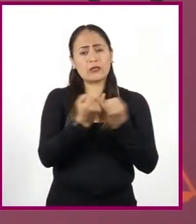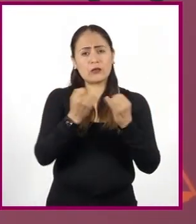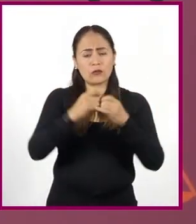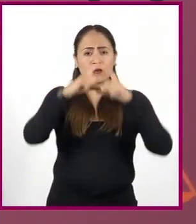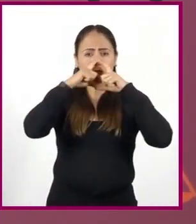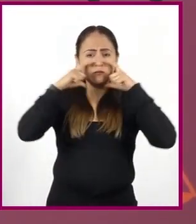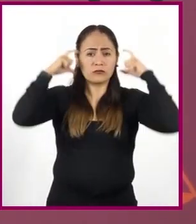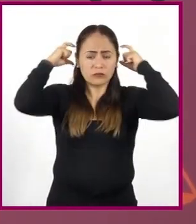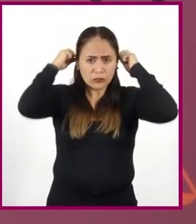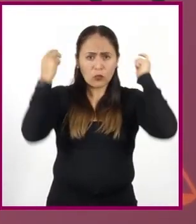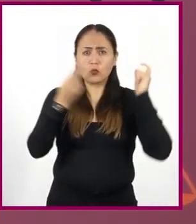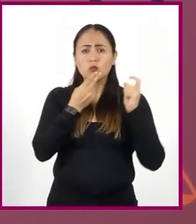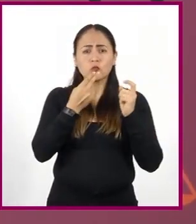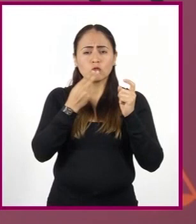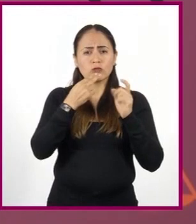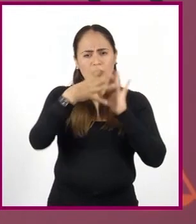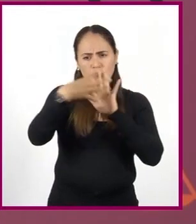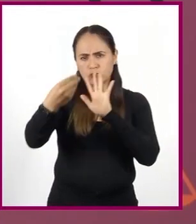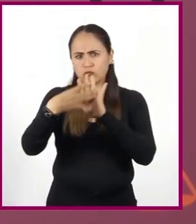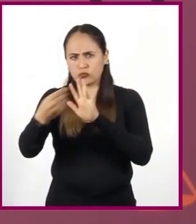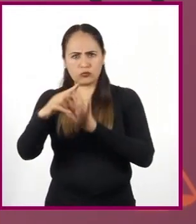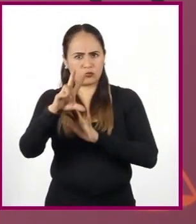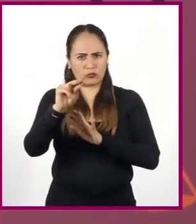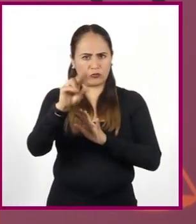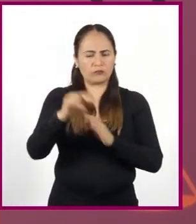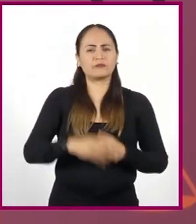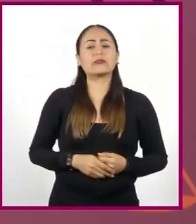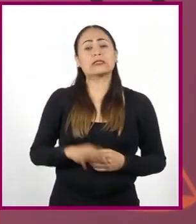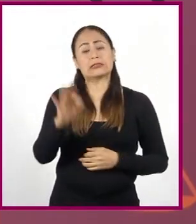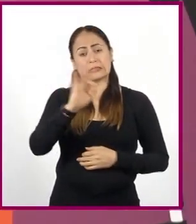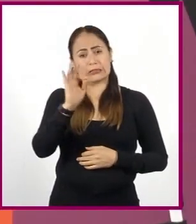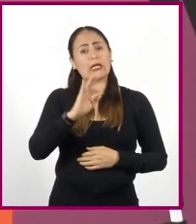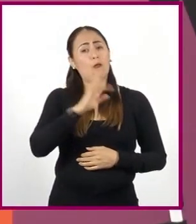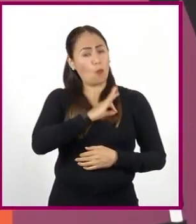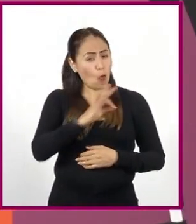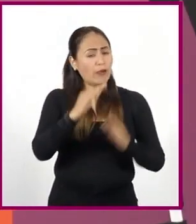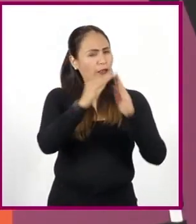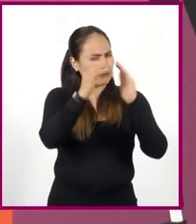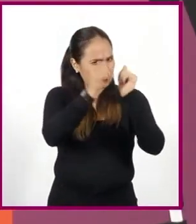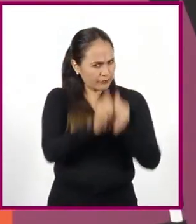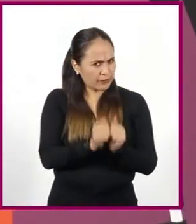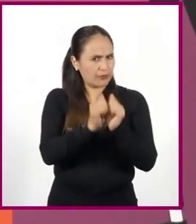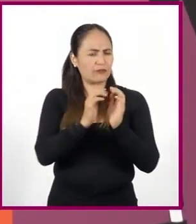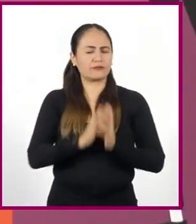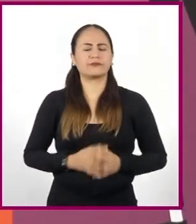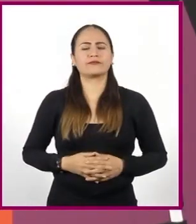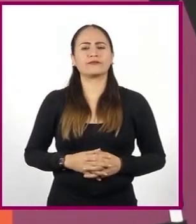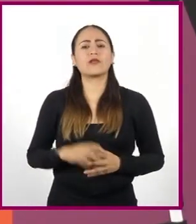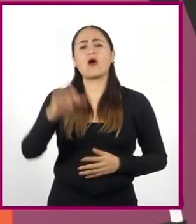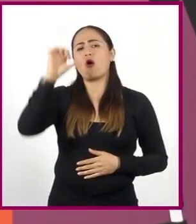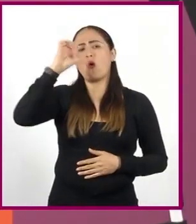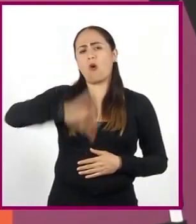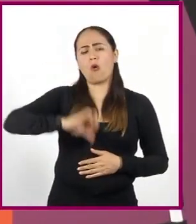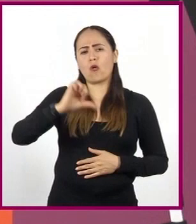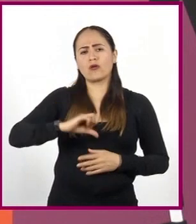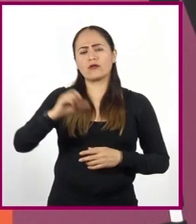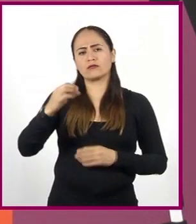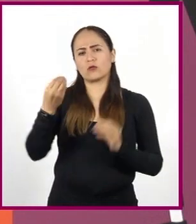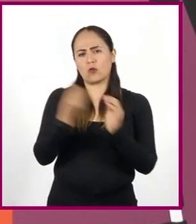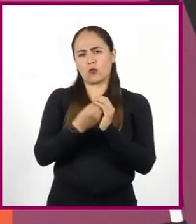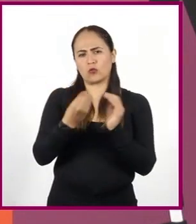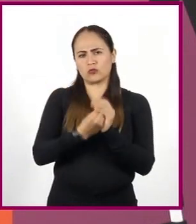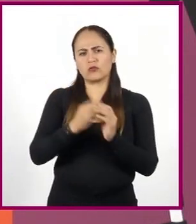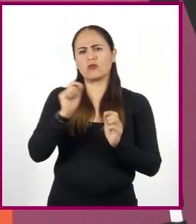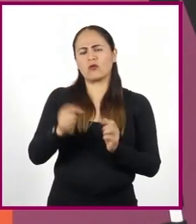para evitar contagios. De ser posible, permanezcan en casa. En esta sesión se mencionarán los pasos para